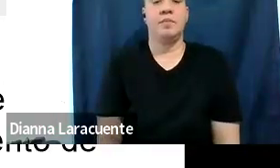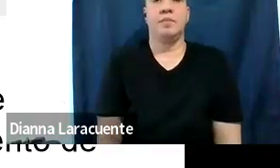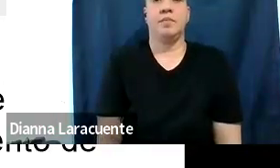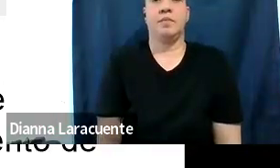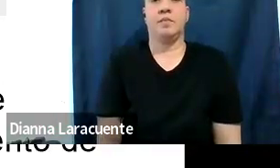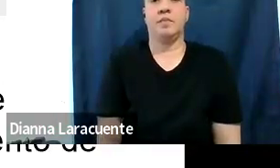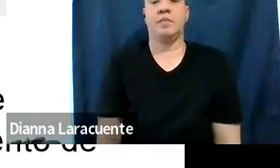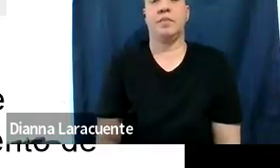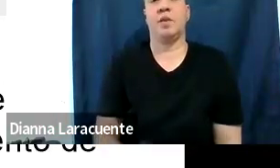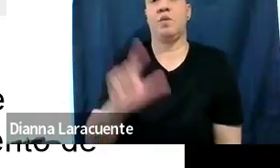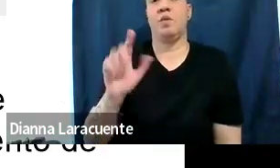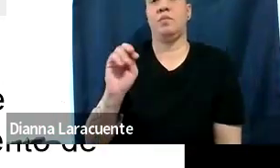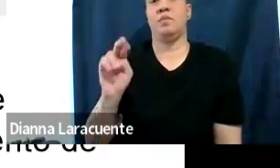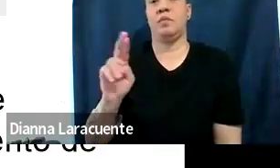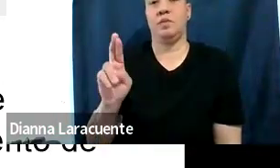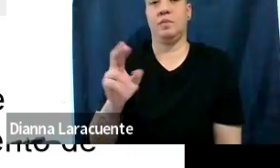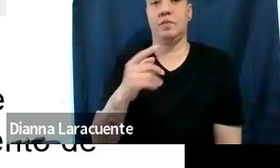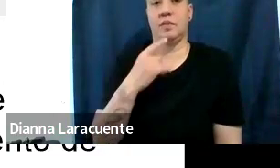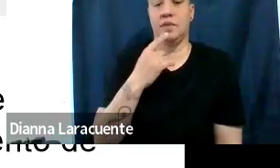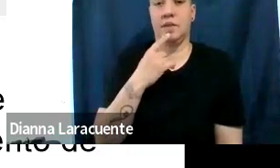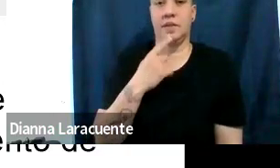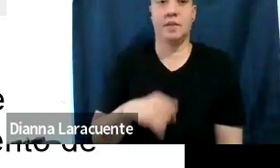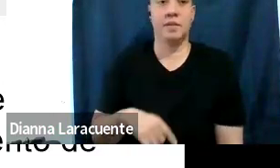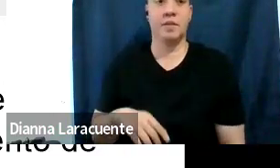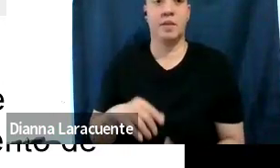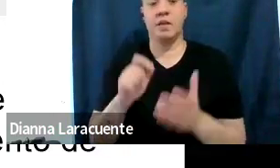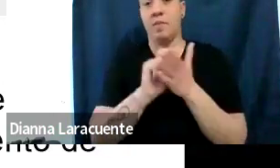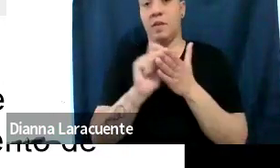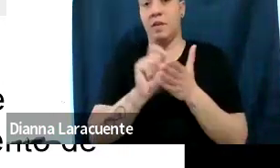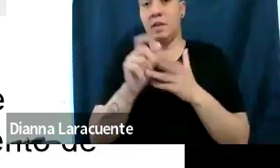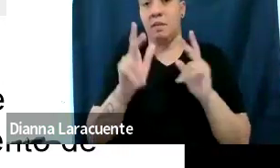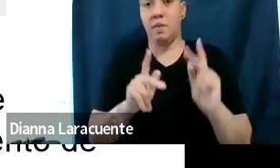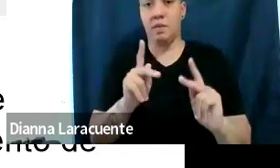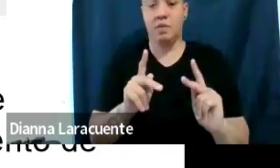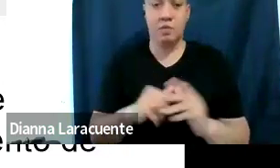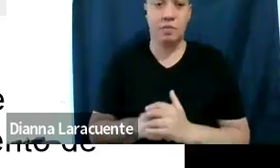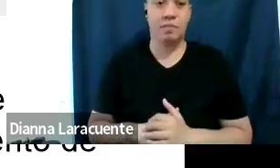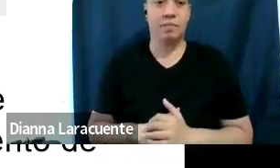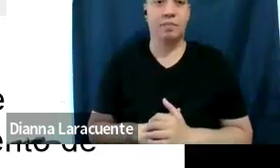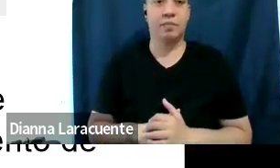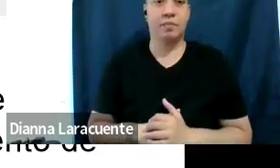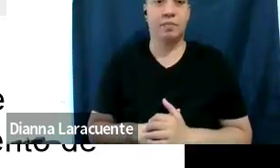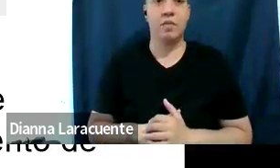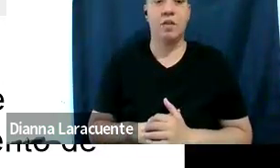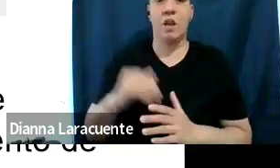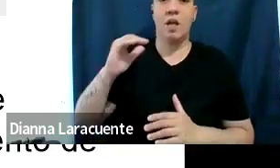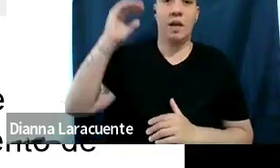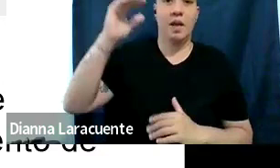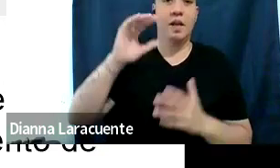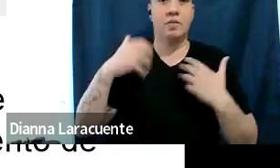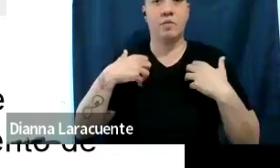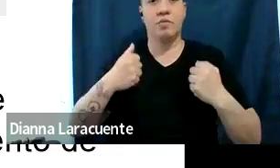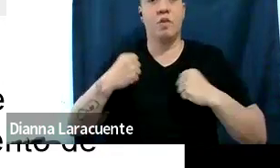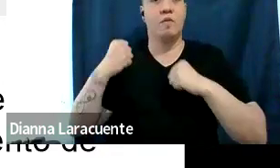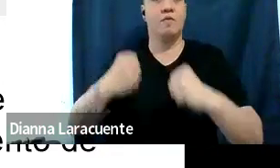Muñoz Rivera, fíjate lo que dicen para el pueblo, mira lo que escribe esta persona. Era alto, sano, fuerte,